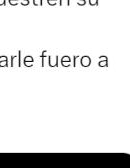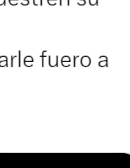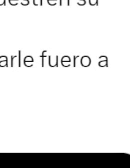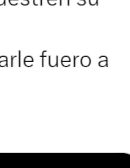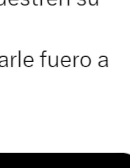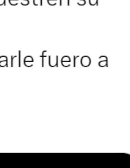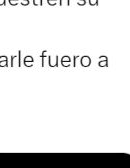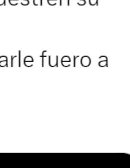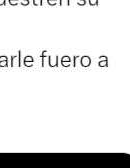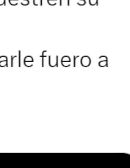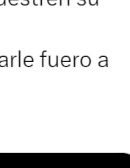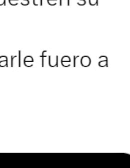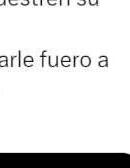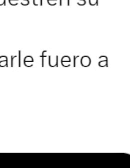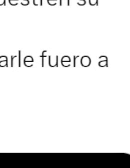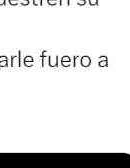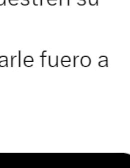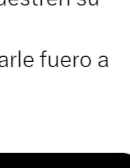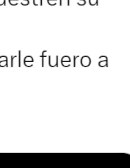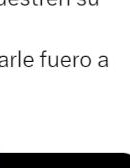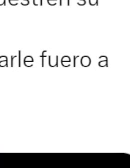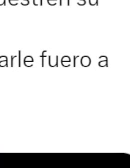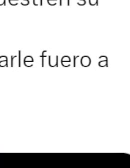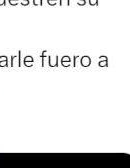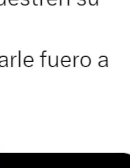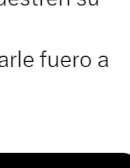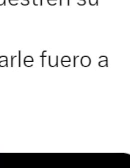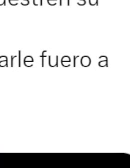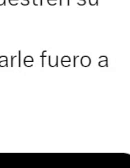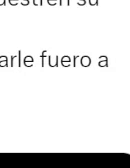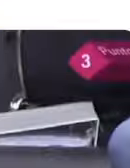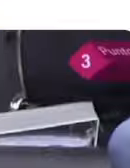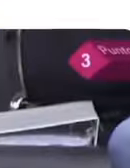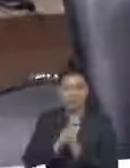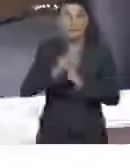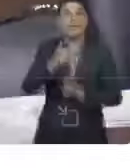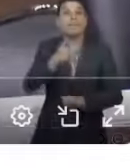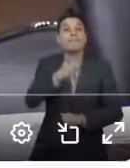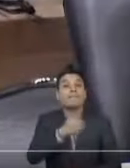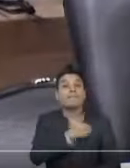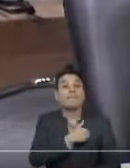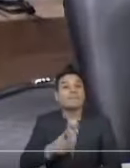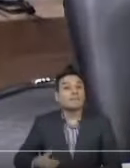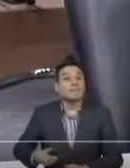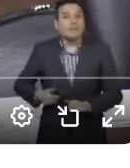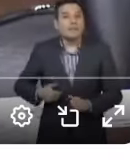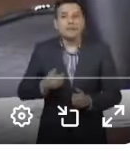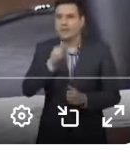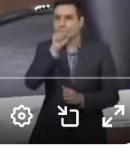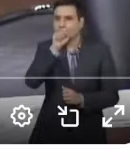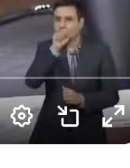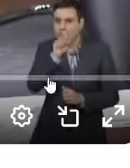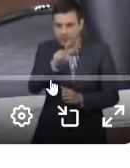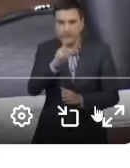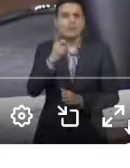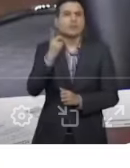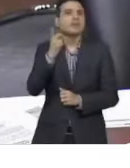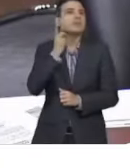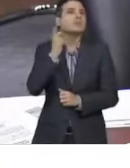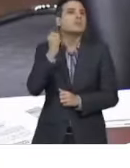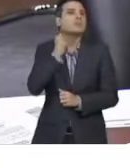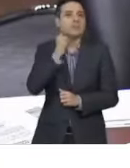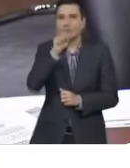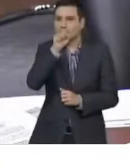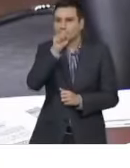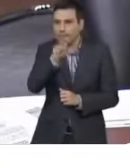dolidos y yo creo que esto que hizo el diputado Sergio Gutiérrez luna ya con